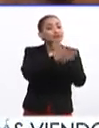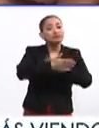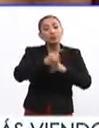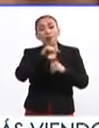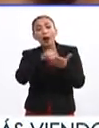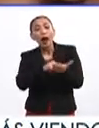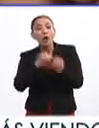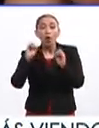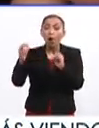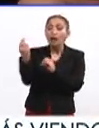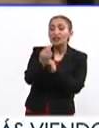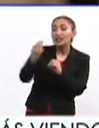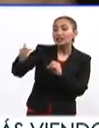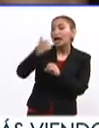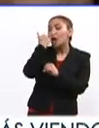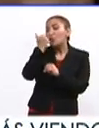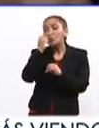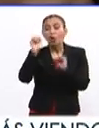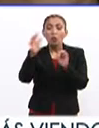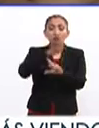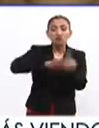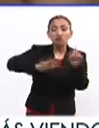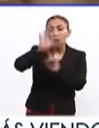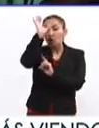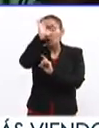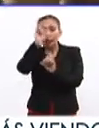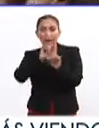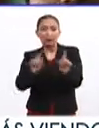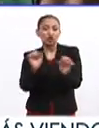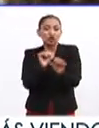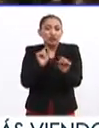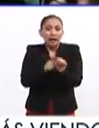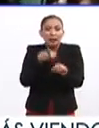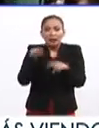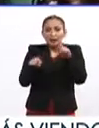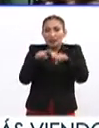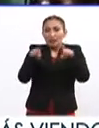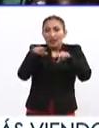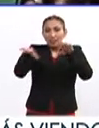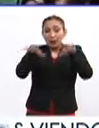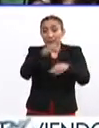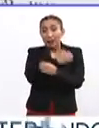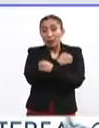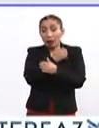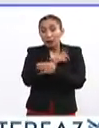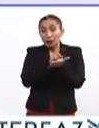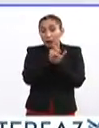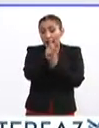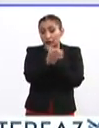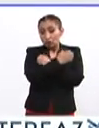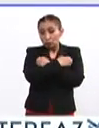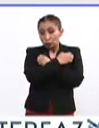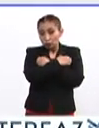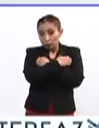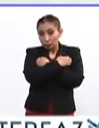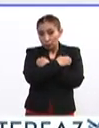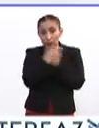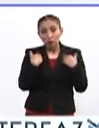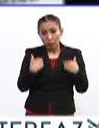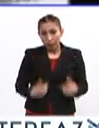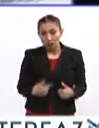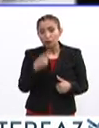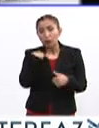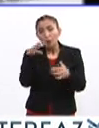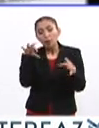transformación y a las necesidades de estudiantes en contextos culturales y sociales variados. La educación en derechos humanos trata de lograr